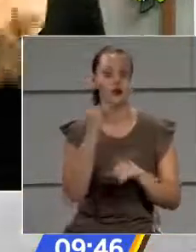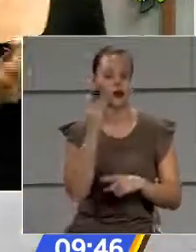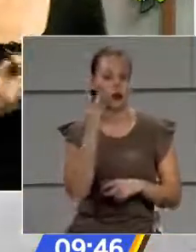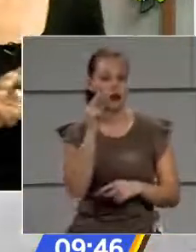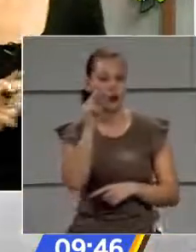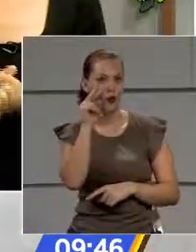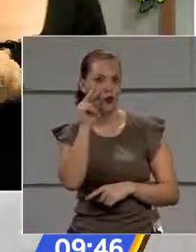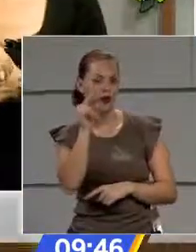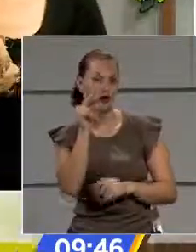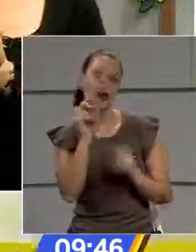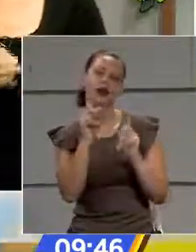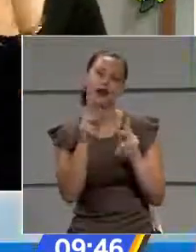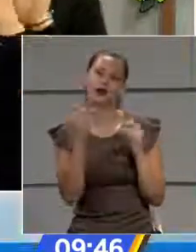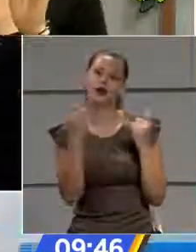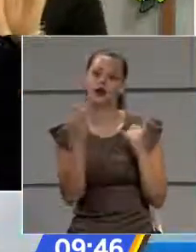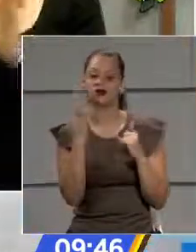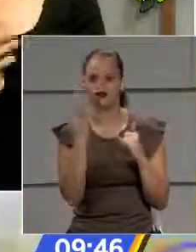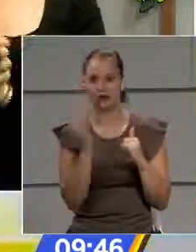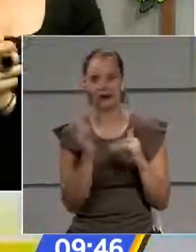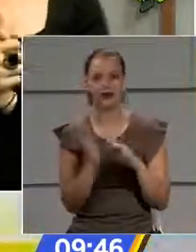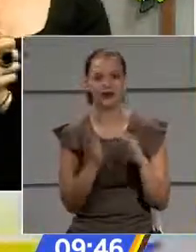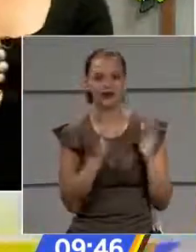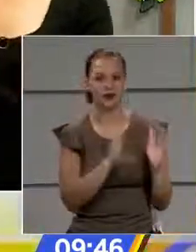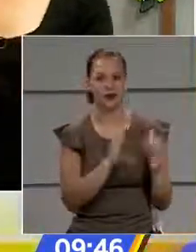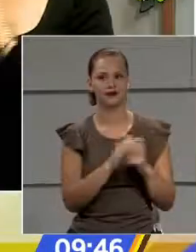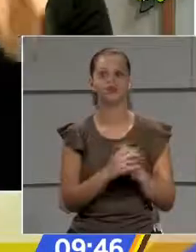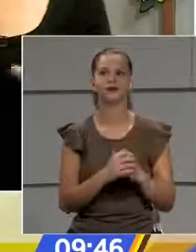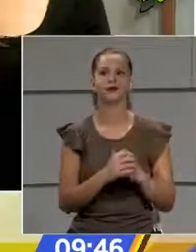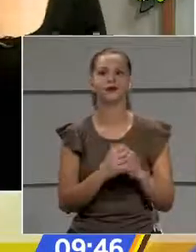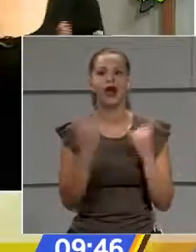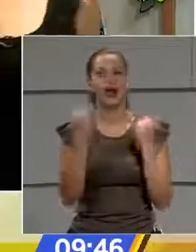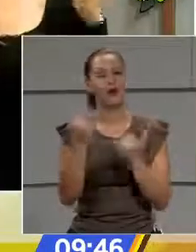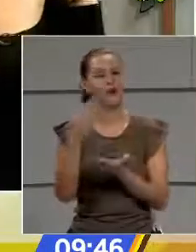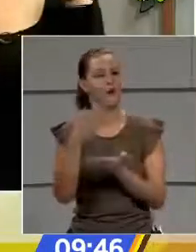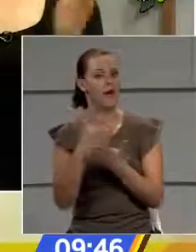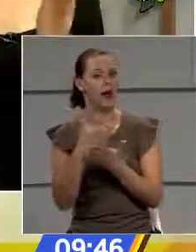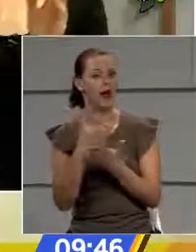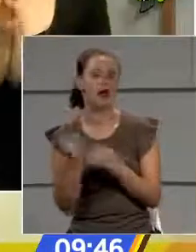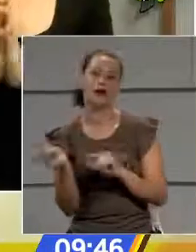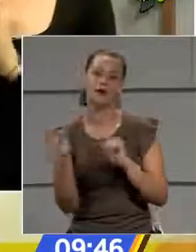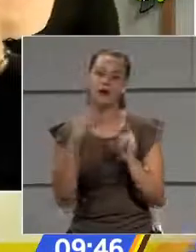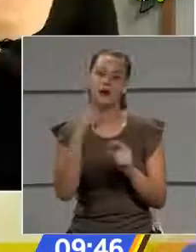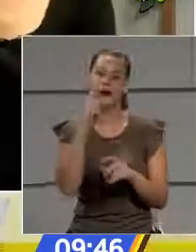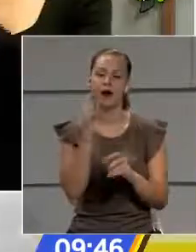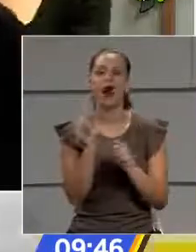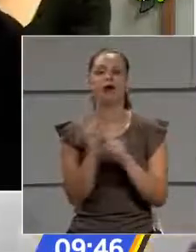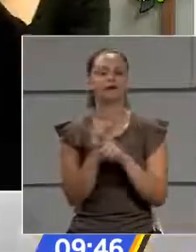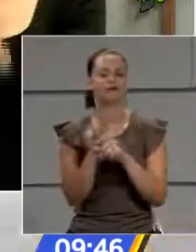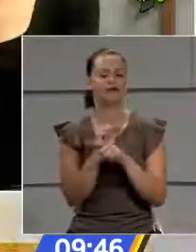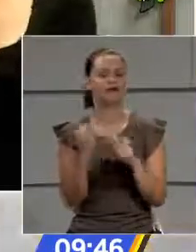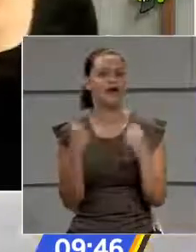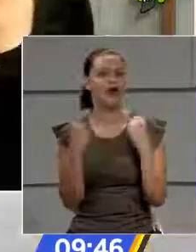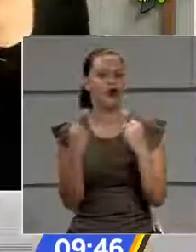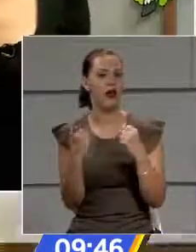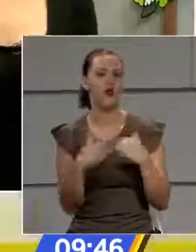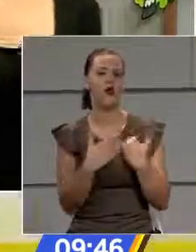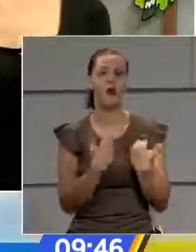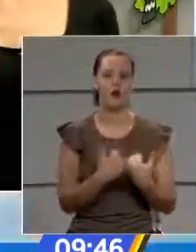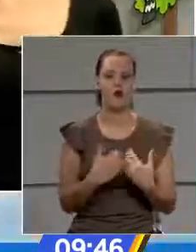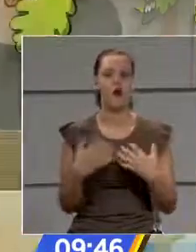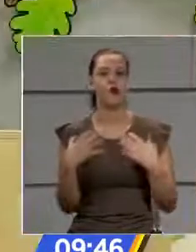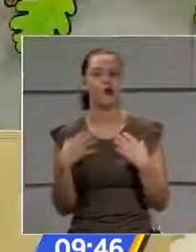vista, ¿de acuerdo? Entonces creo que ya vamos a una pausa. Ok. Y regresamos para ejercitar los corazón y los